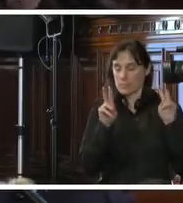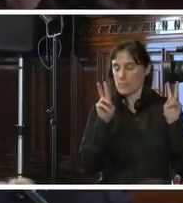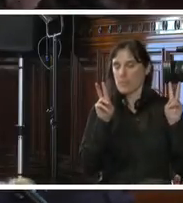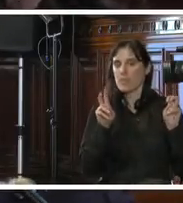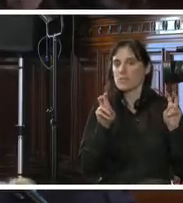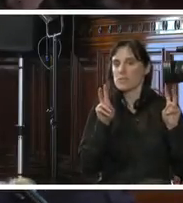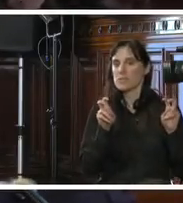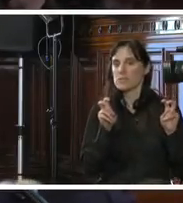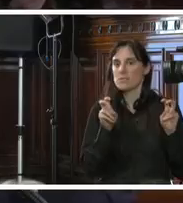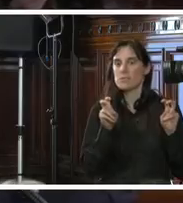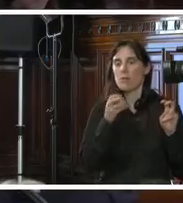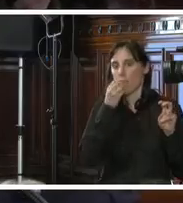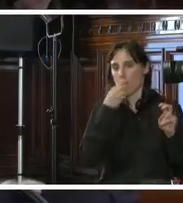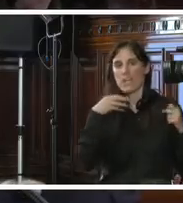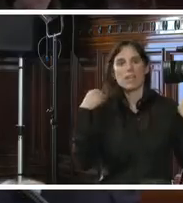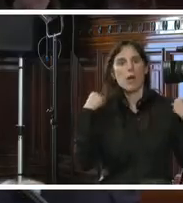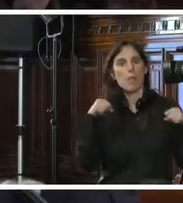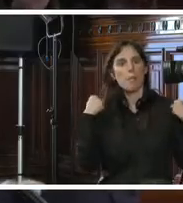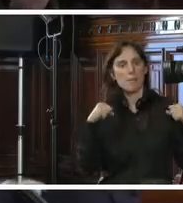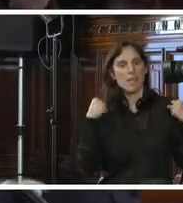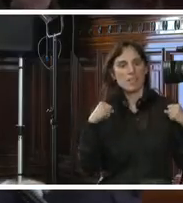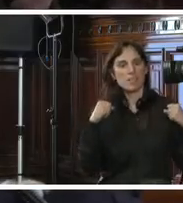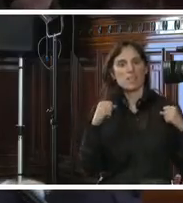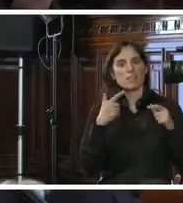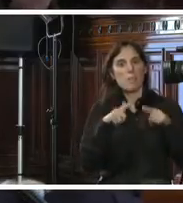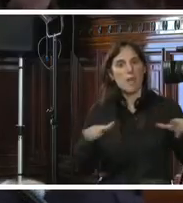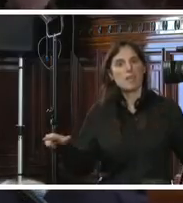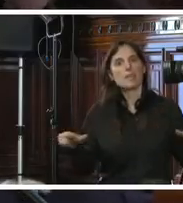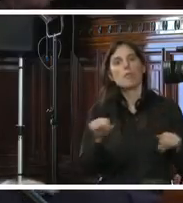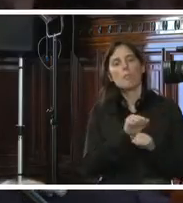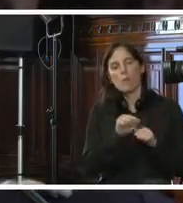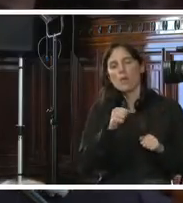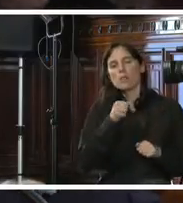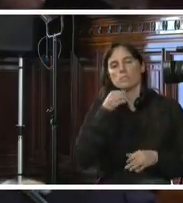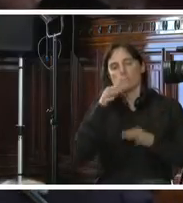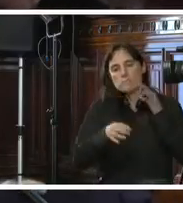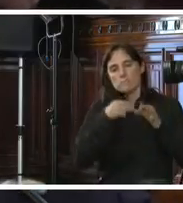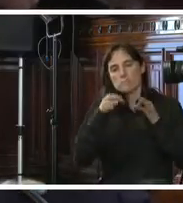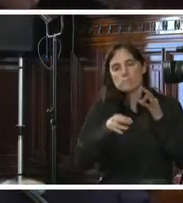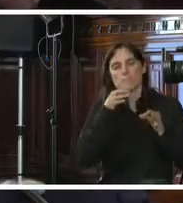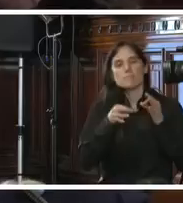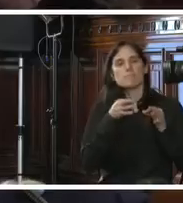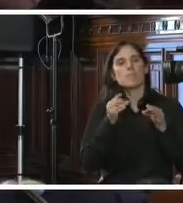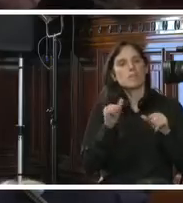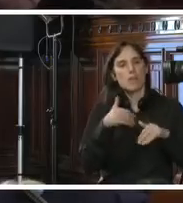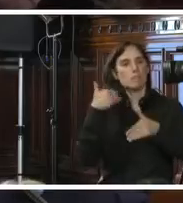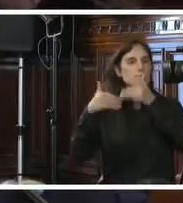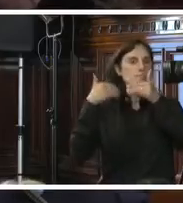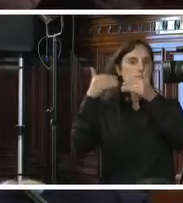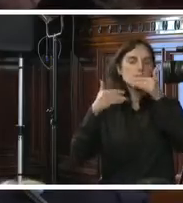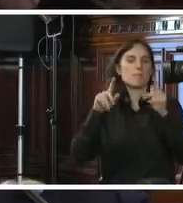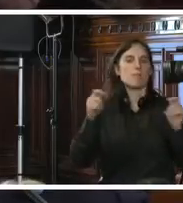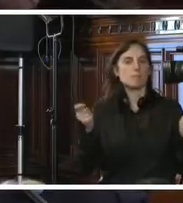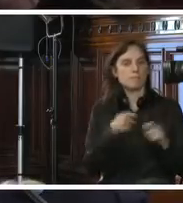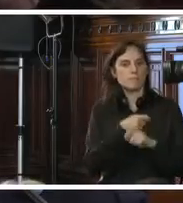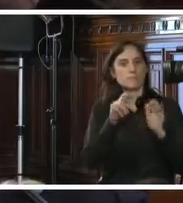las buenas prácticas, desde México podemos hablar de que se ha avanzado en términos de la